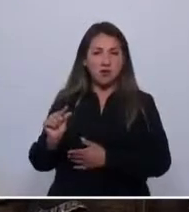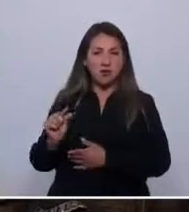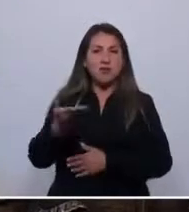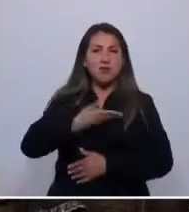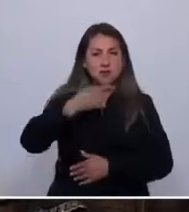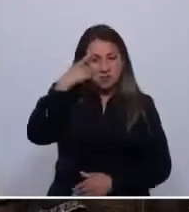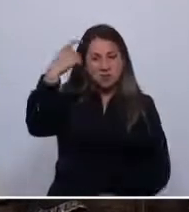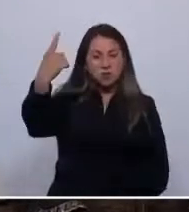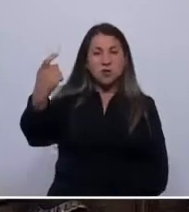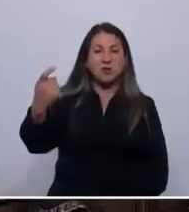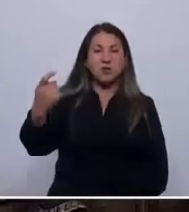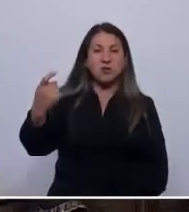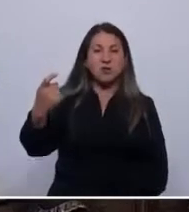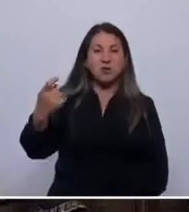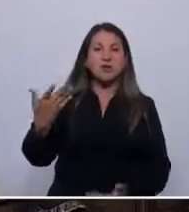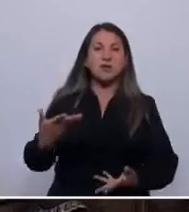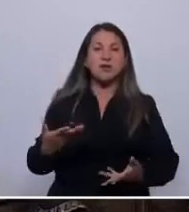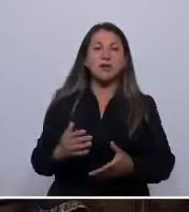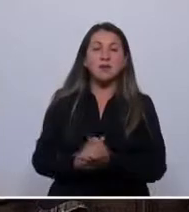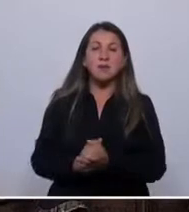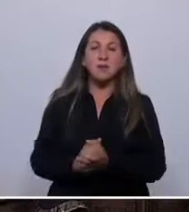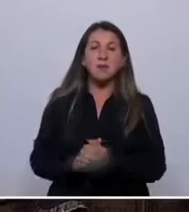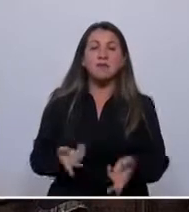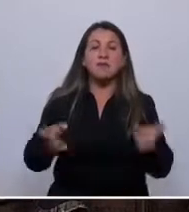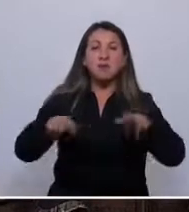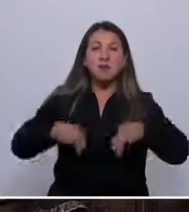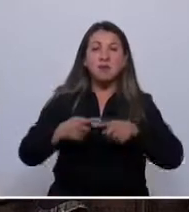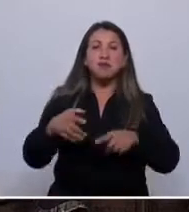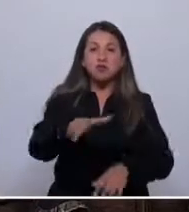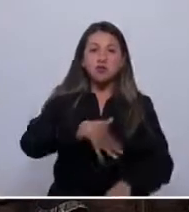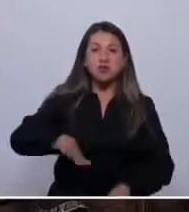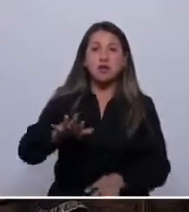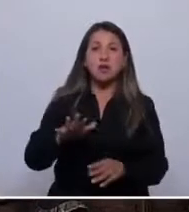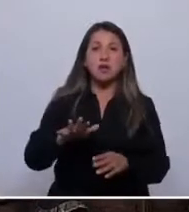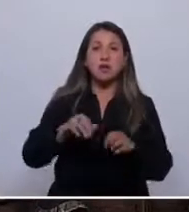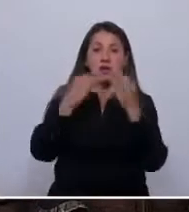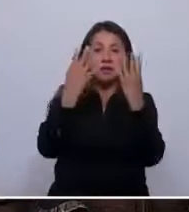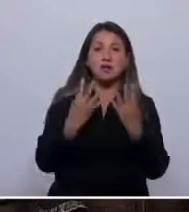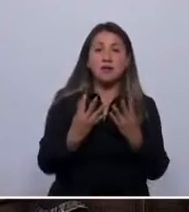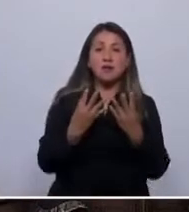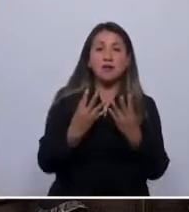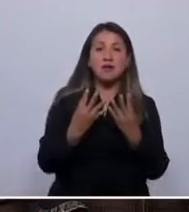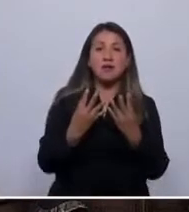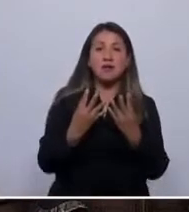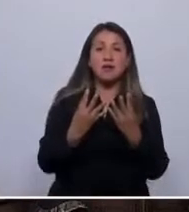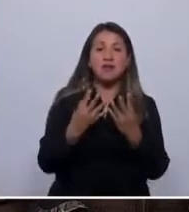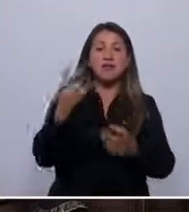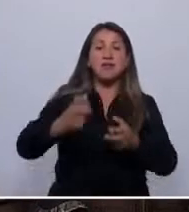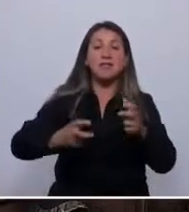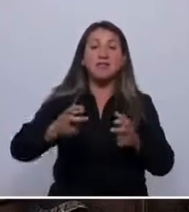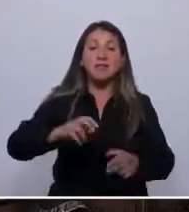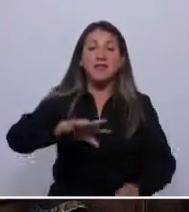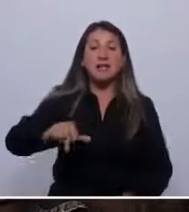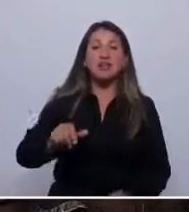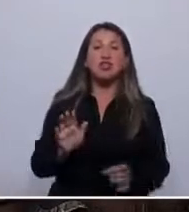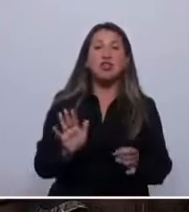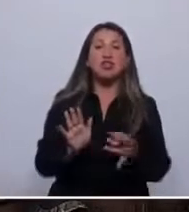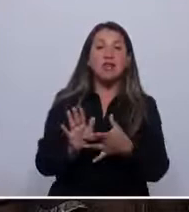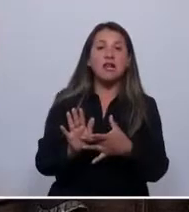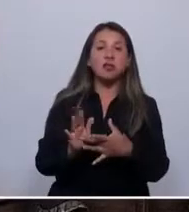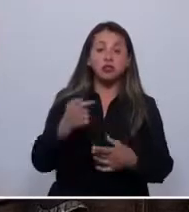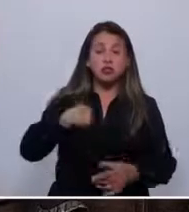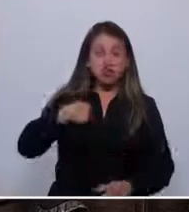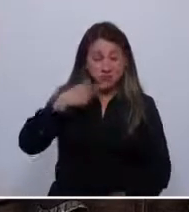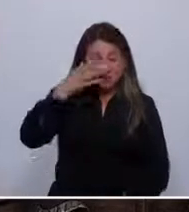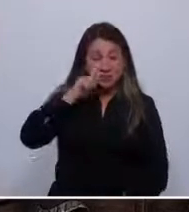reinserción social, en donde quien comete un delito, no un delincuente, quien comete un delito, tenga